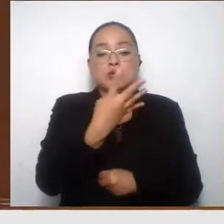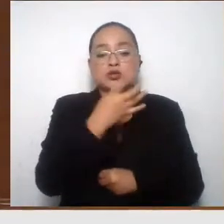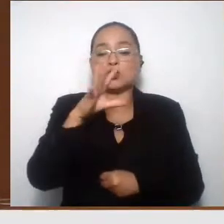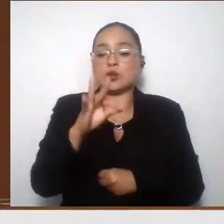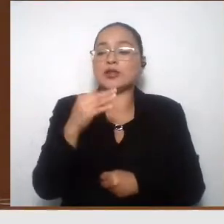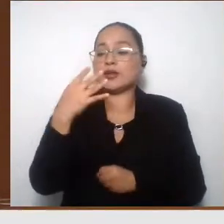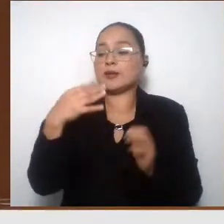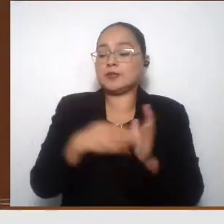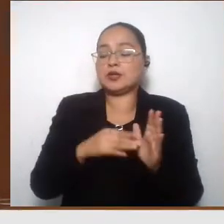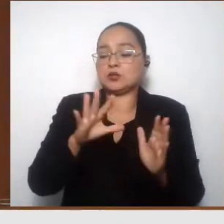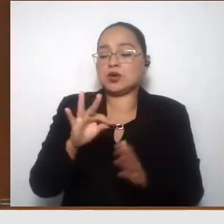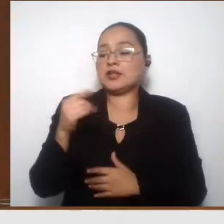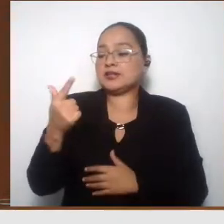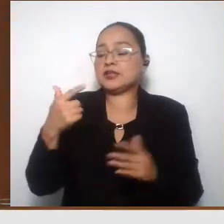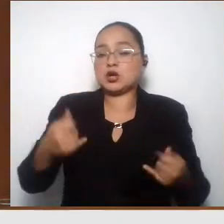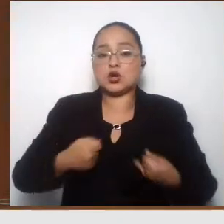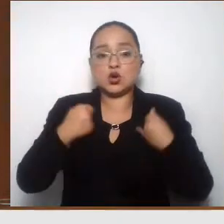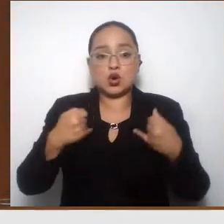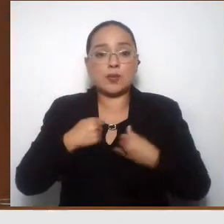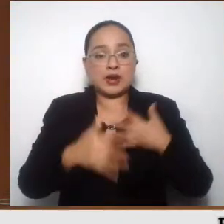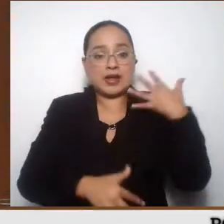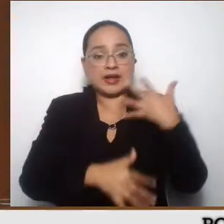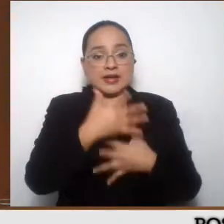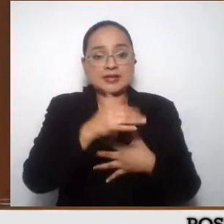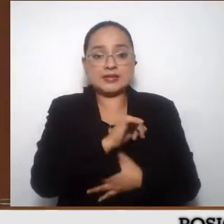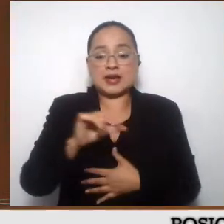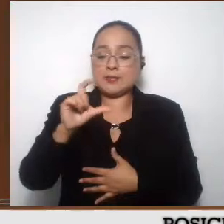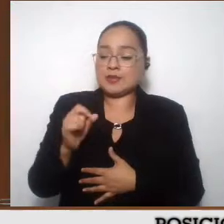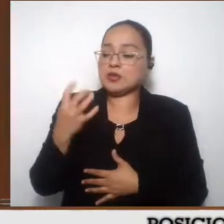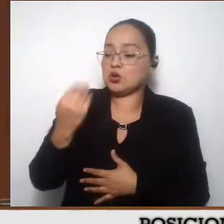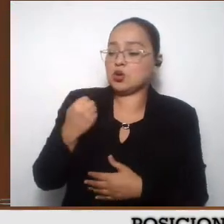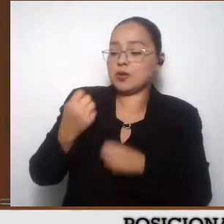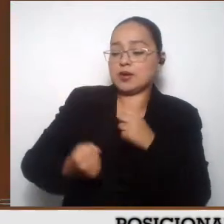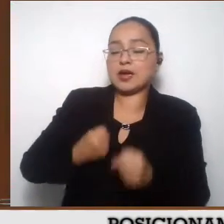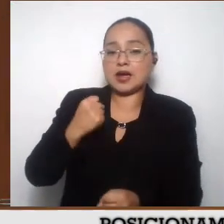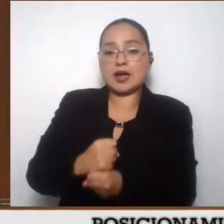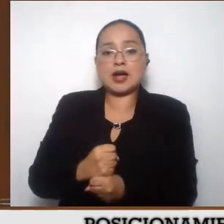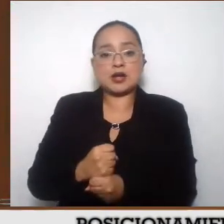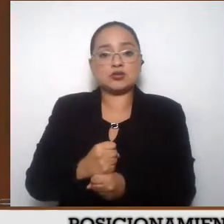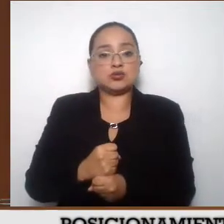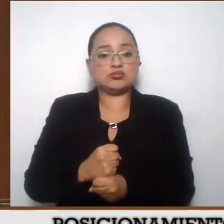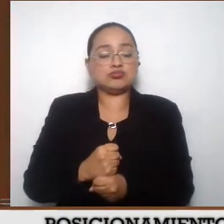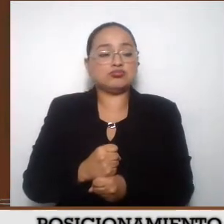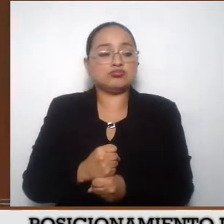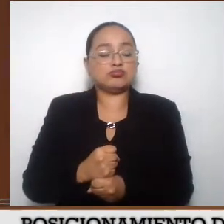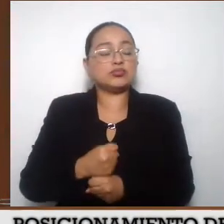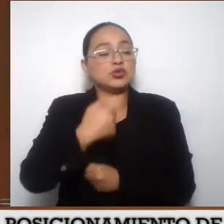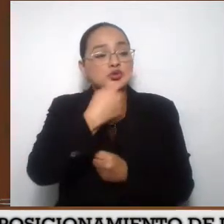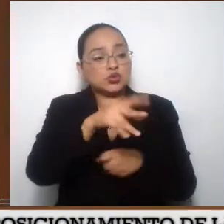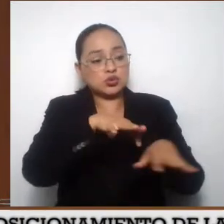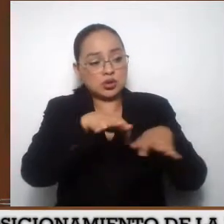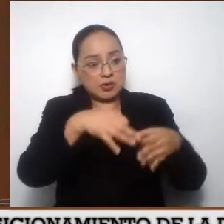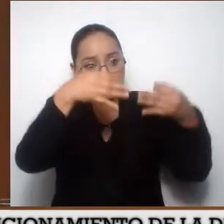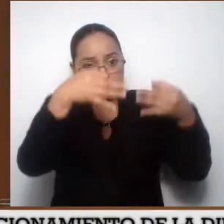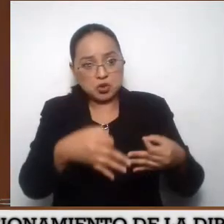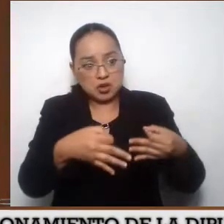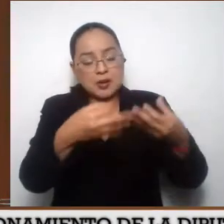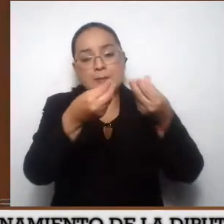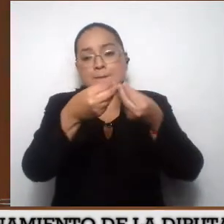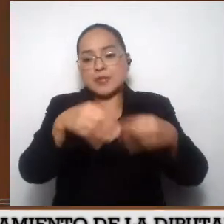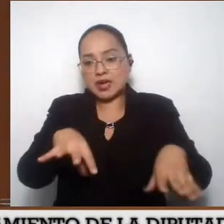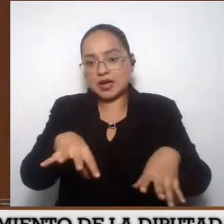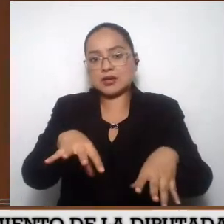440,047 jóvenes de 15 a 29 años perdieron su empleo formal y no lograron